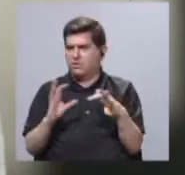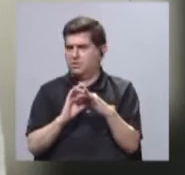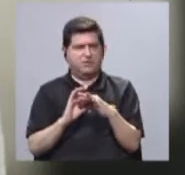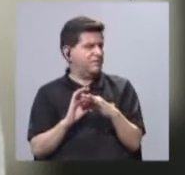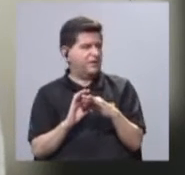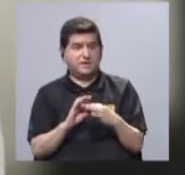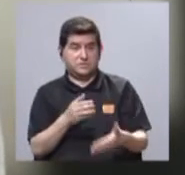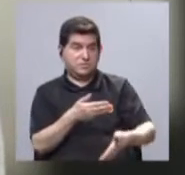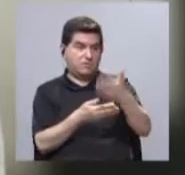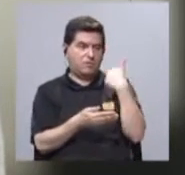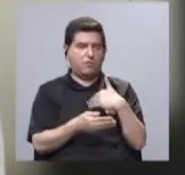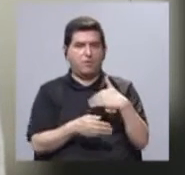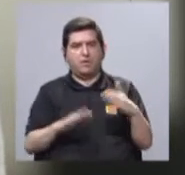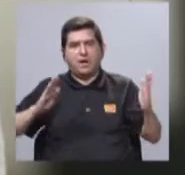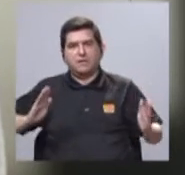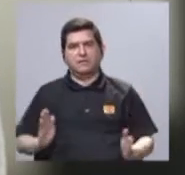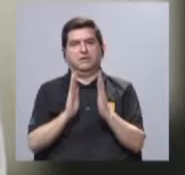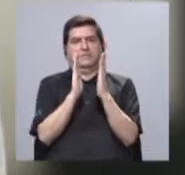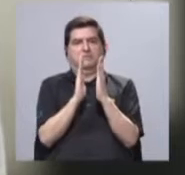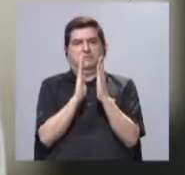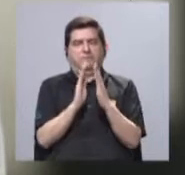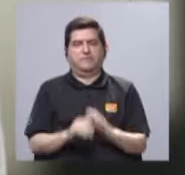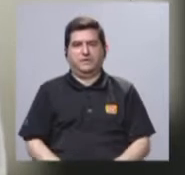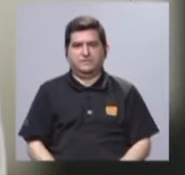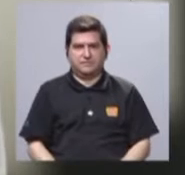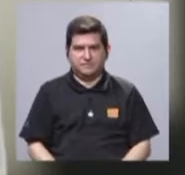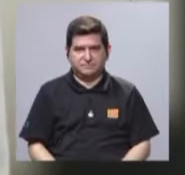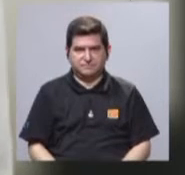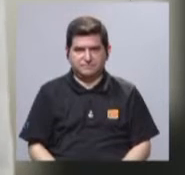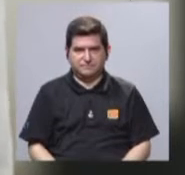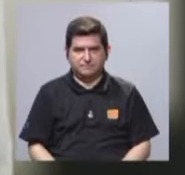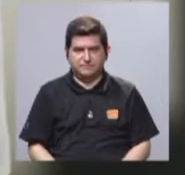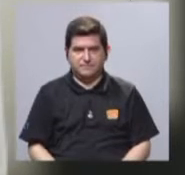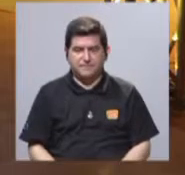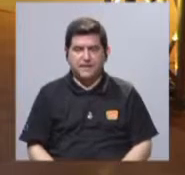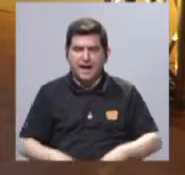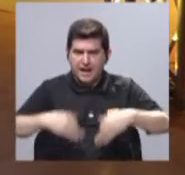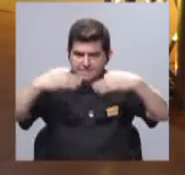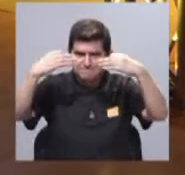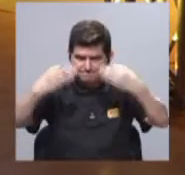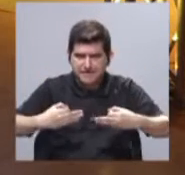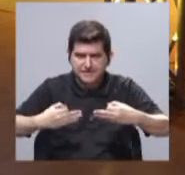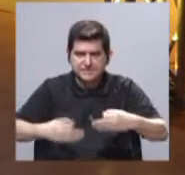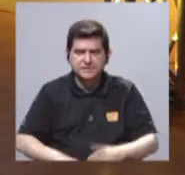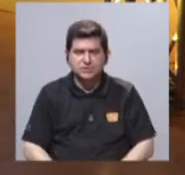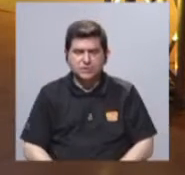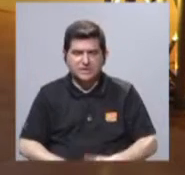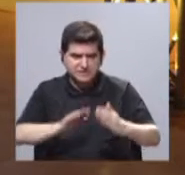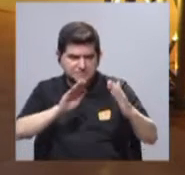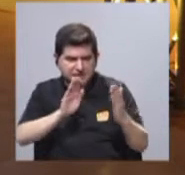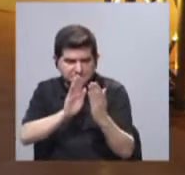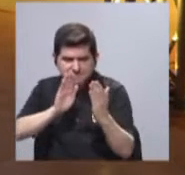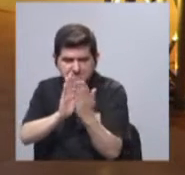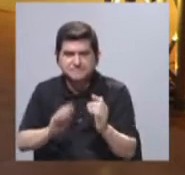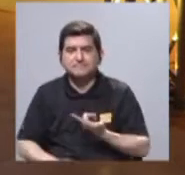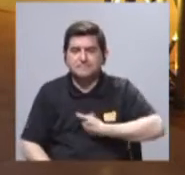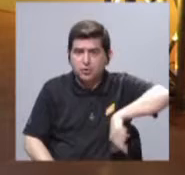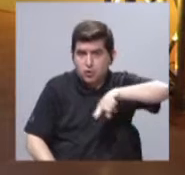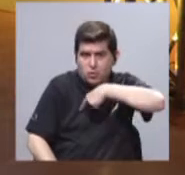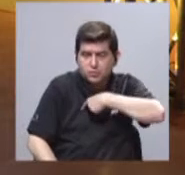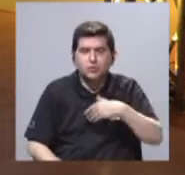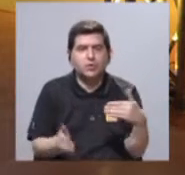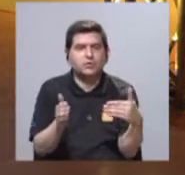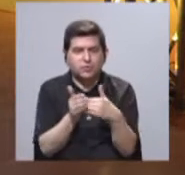ver con lo que habíamos pasado hasta ahora se están poniendo medidas de contención en nosotros